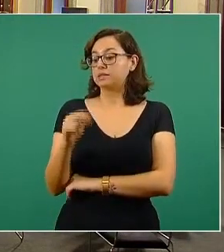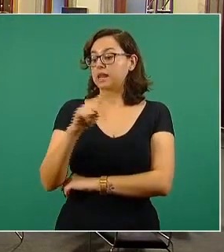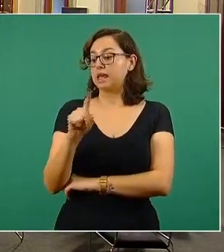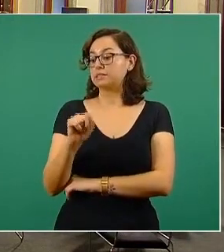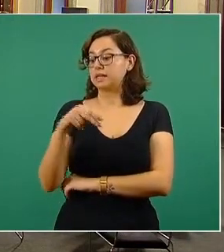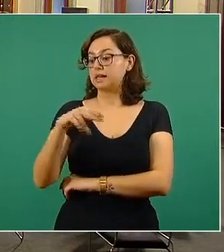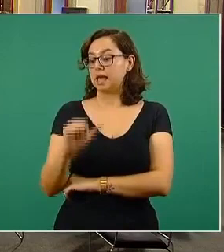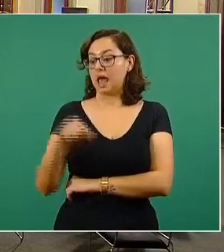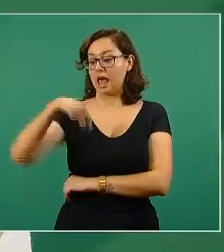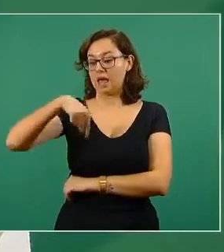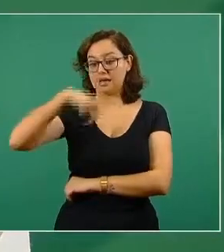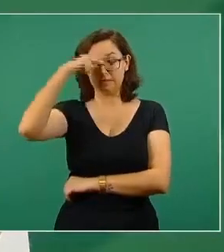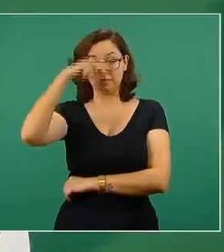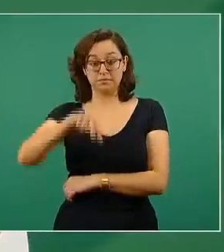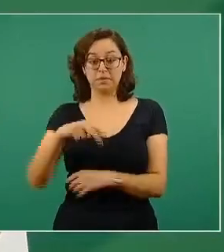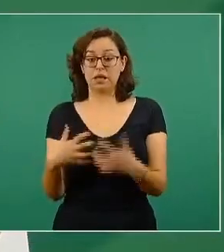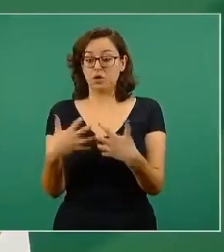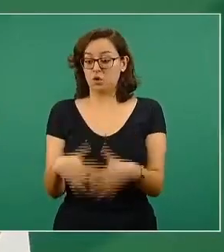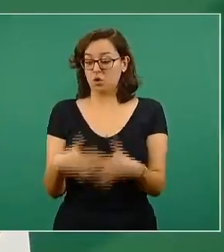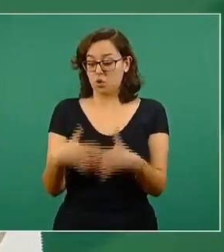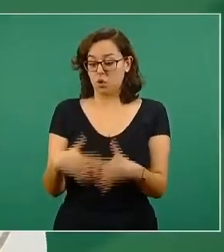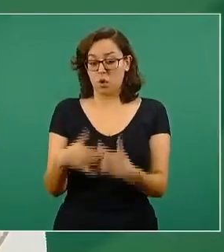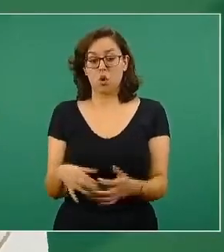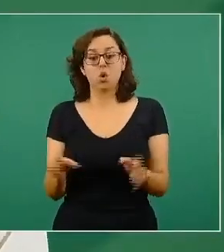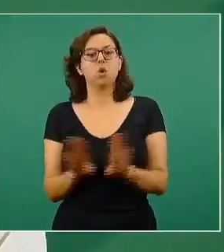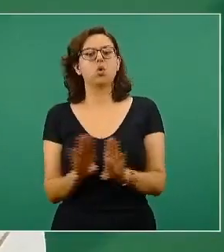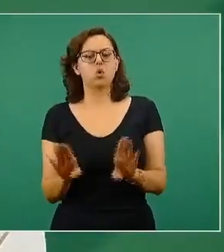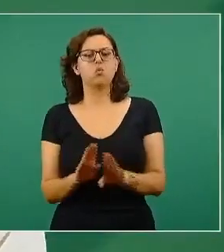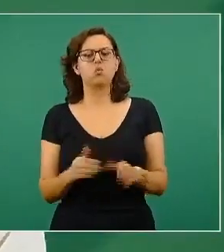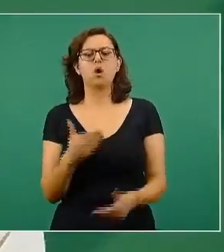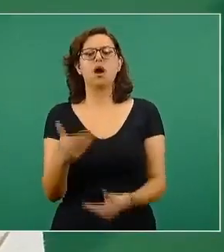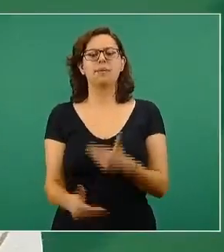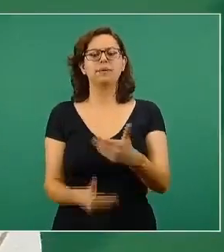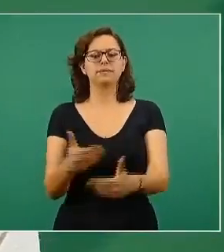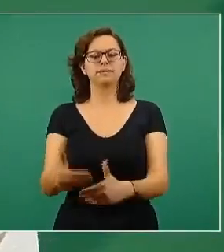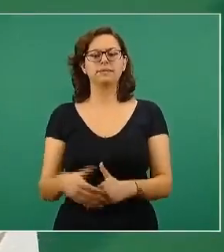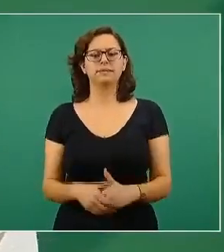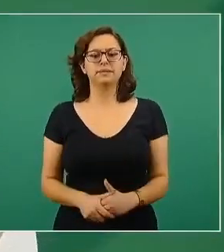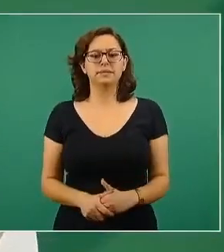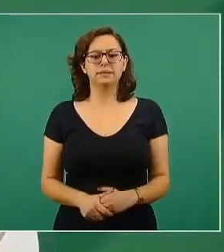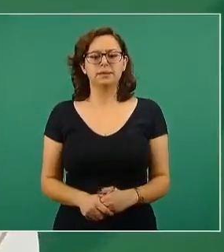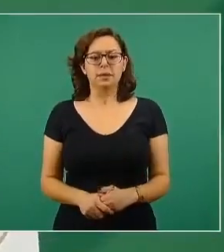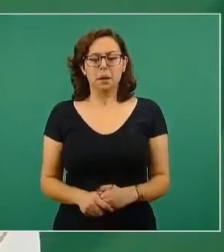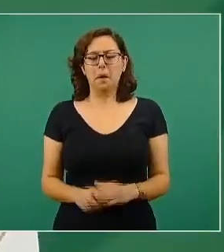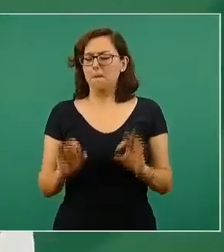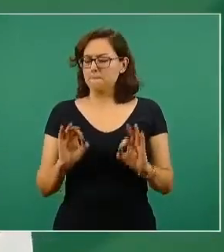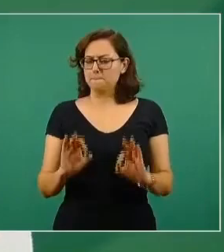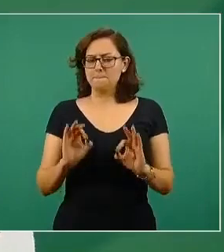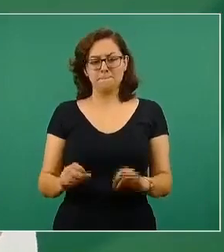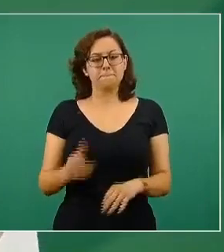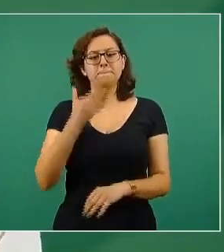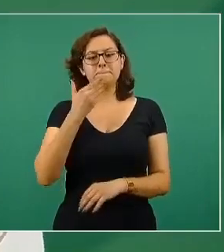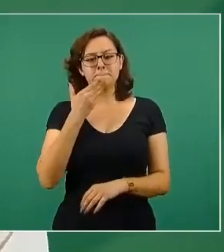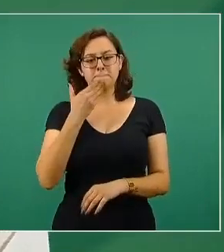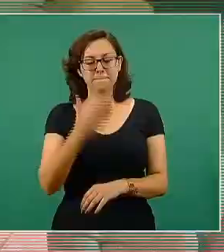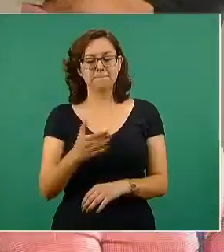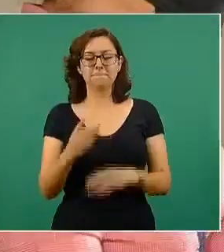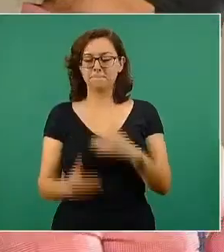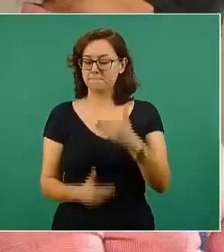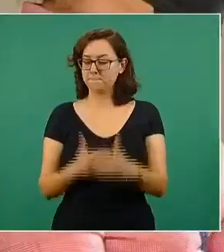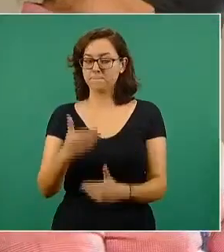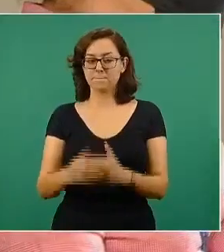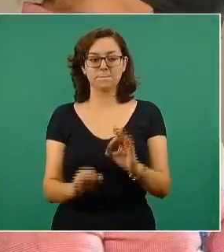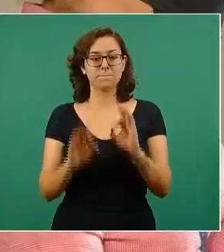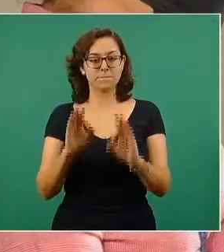como hemos comentado, el día 25 de mayo es cuando, de acuerdo con la compañía Leomont y con AstraZeneca, se